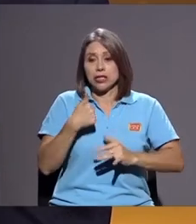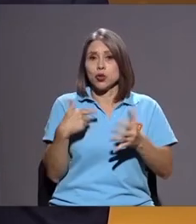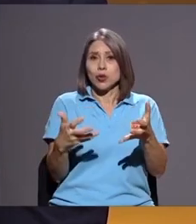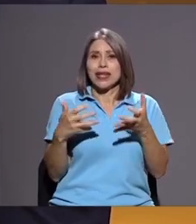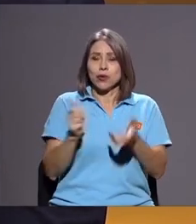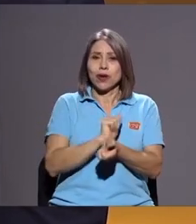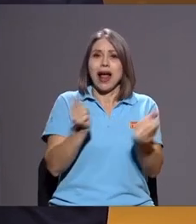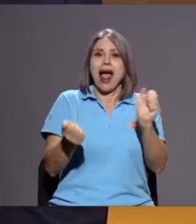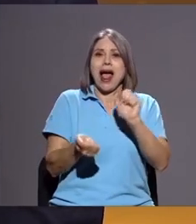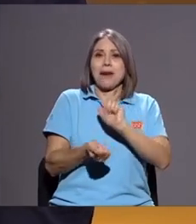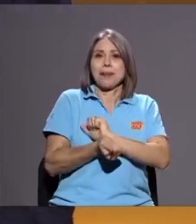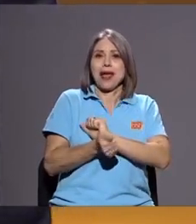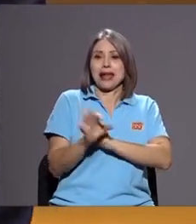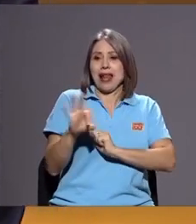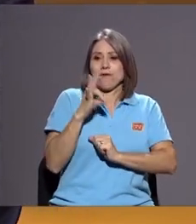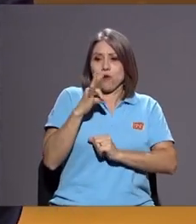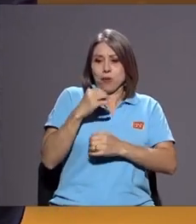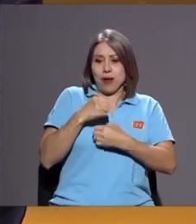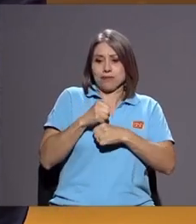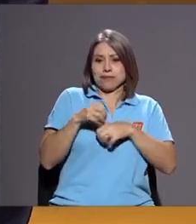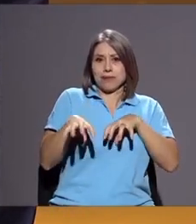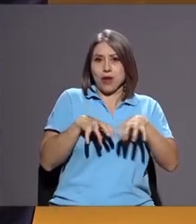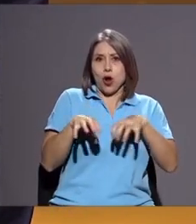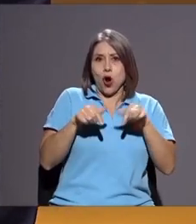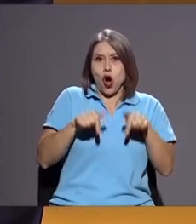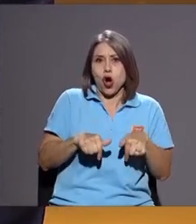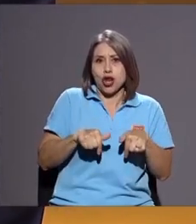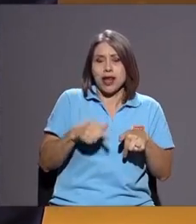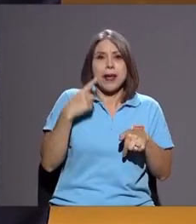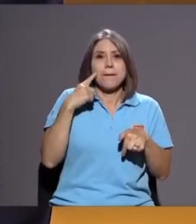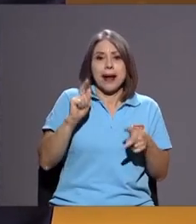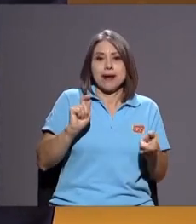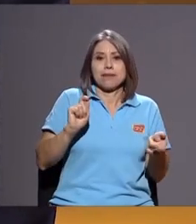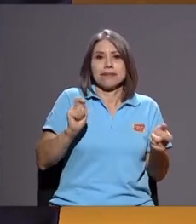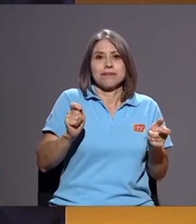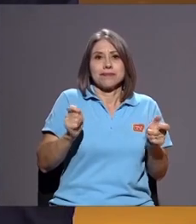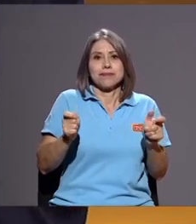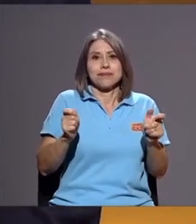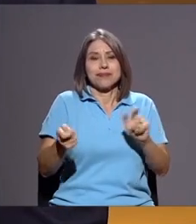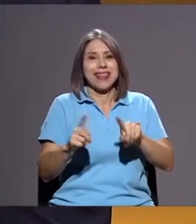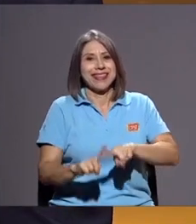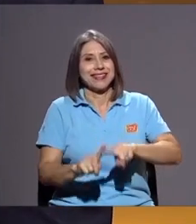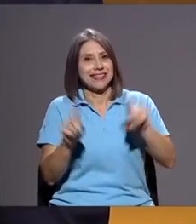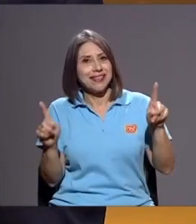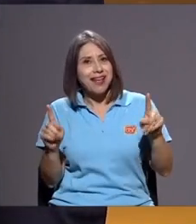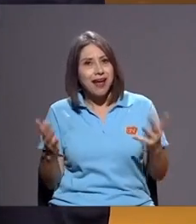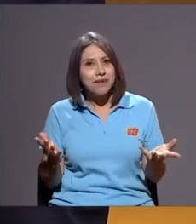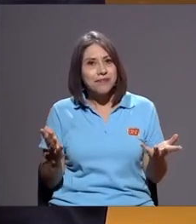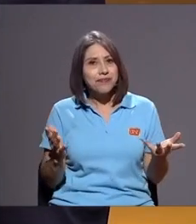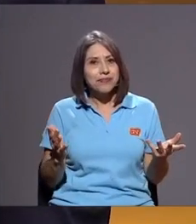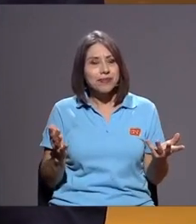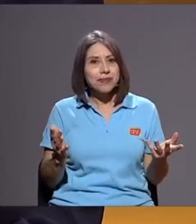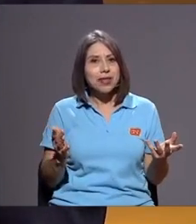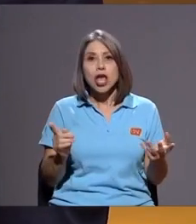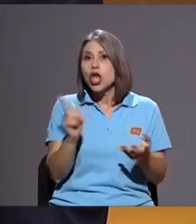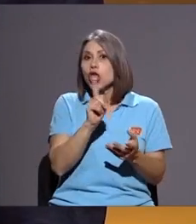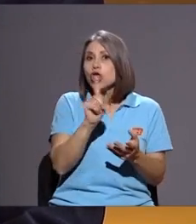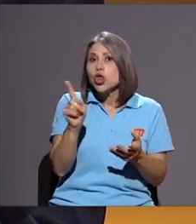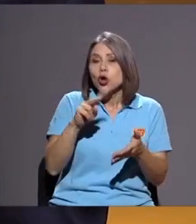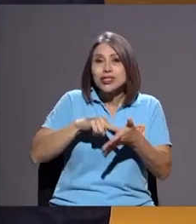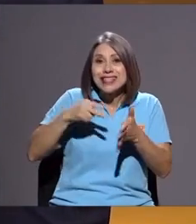forma que estoy operando hoy para moverla hacia una forma distinta y no necesariamente todos los que nos están beneficiando